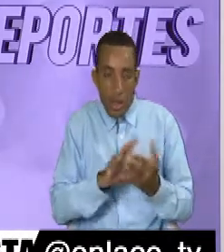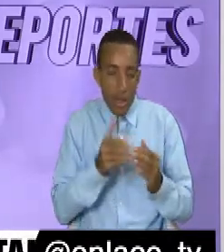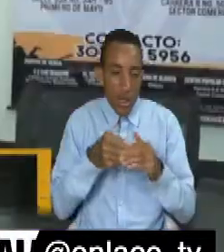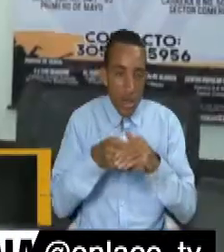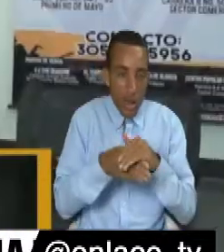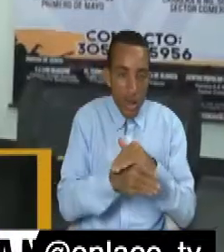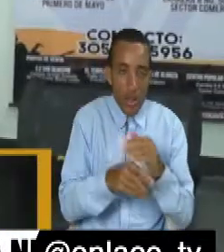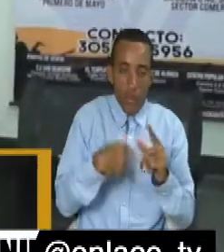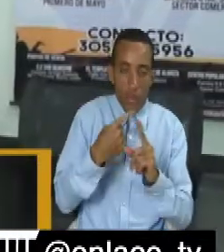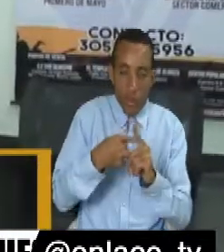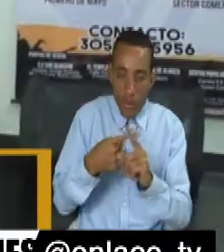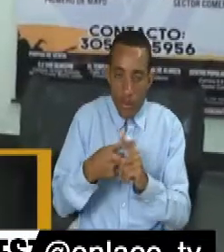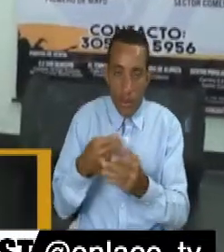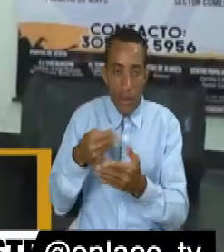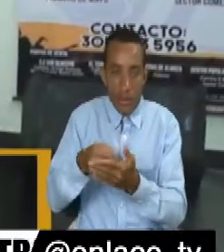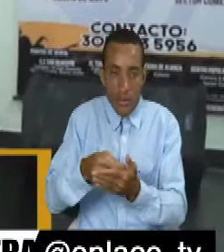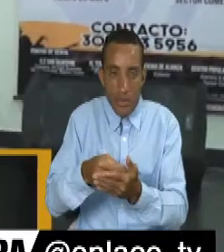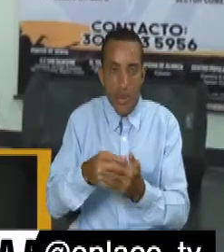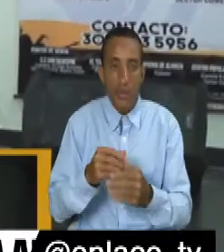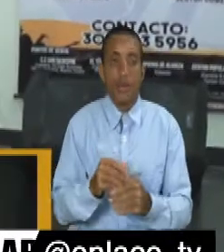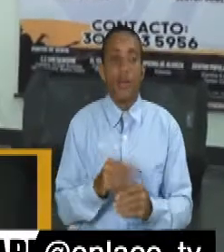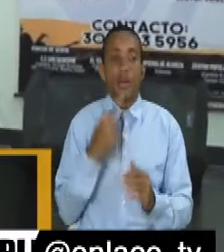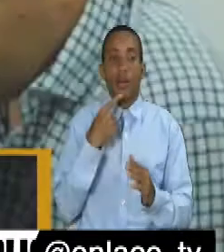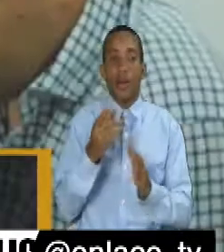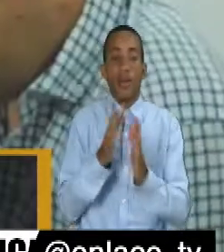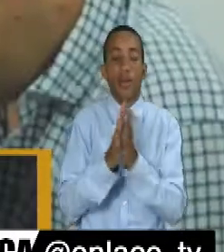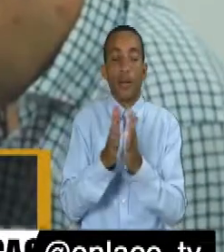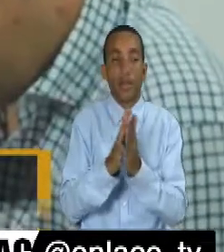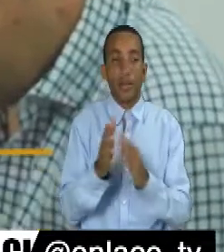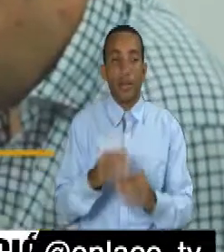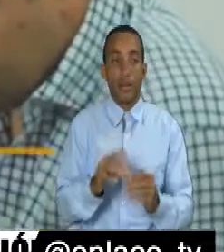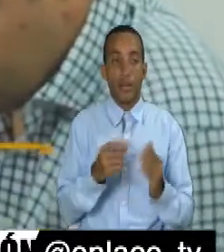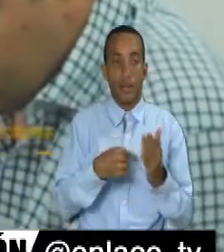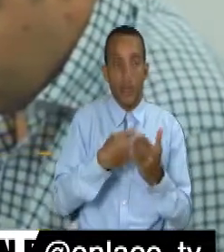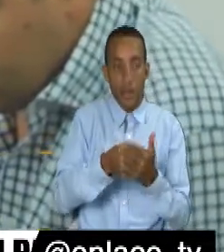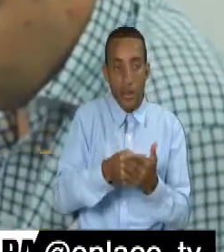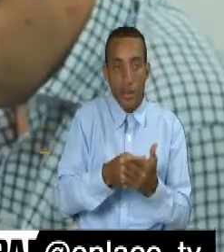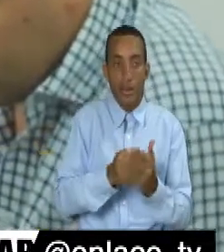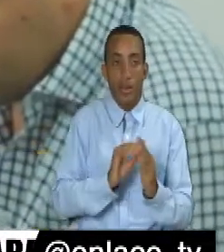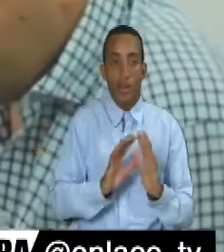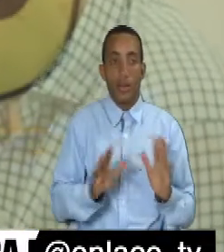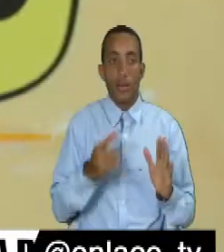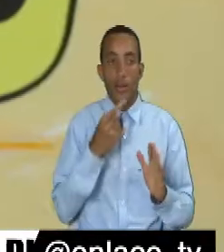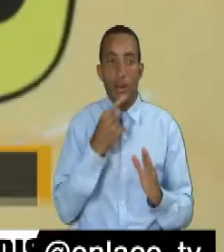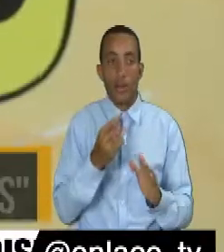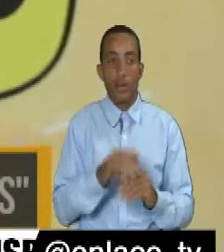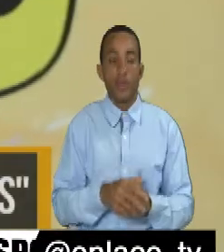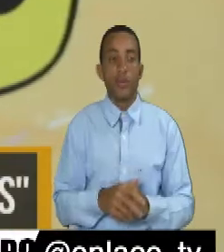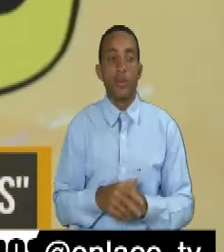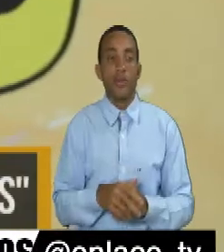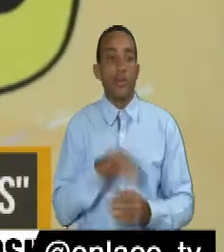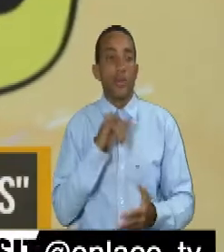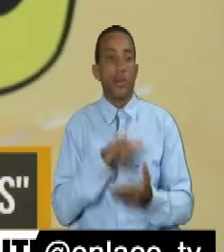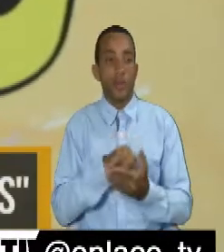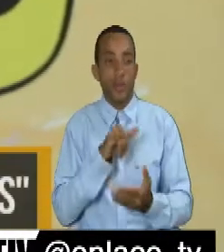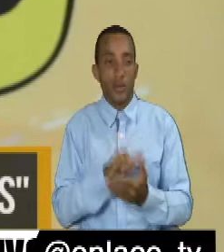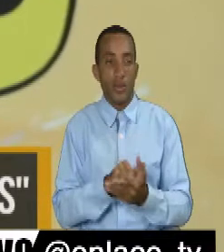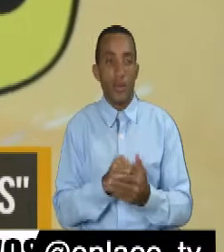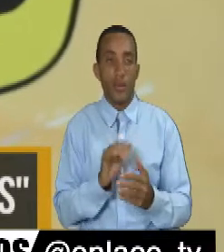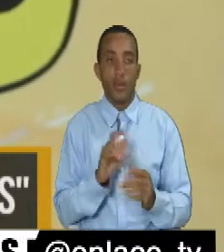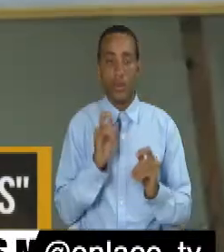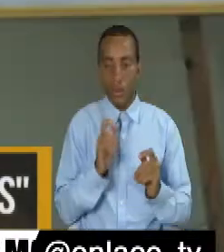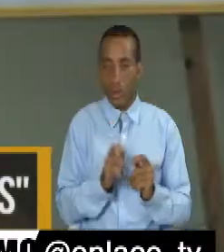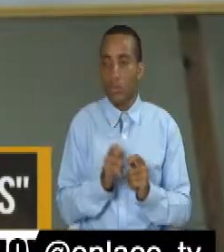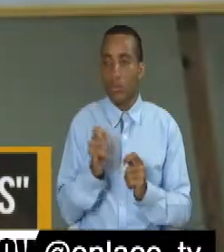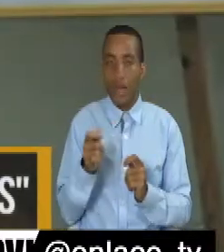La junta directiva del equipo anunció que los valores de los abonos quedaron establecidos de esta manera y que los mismos serán transferibles. Los precios,